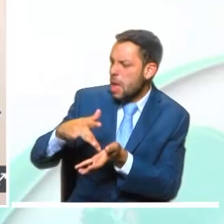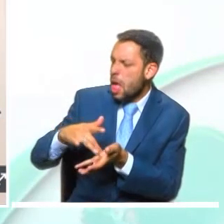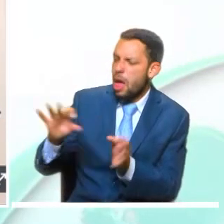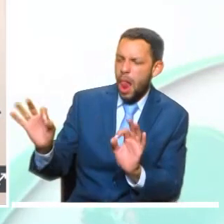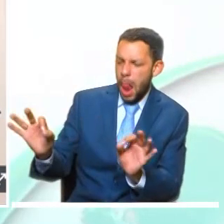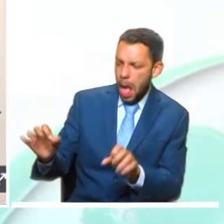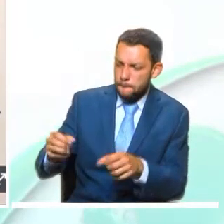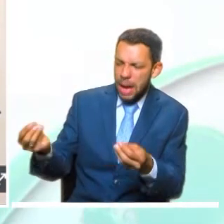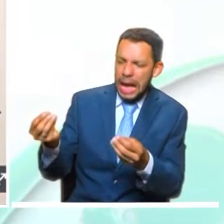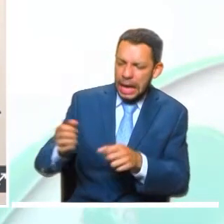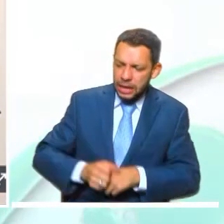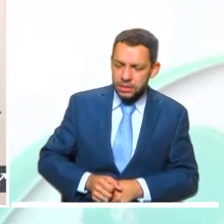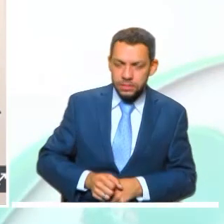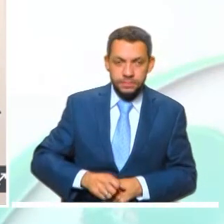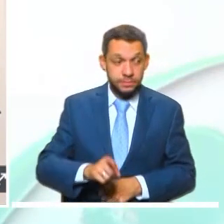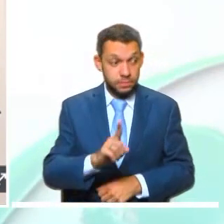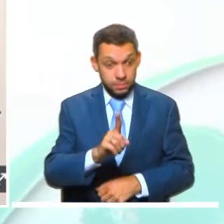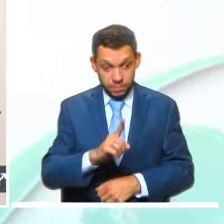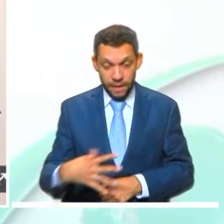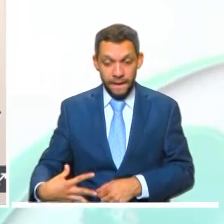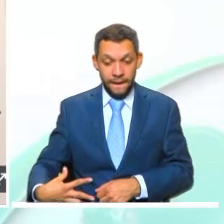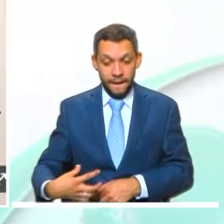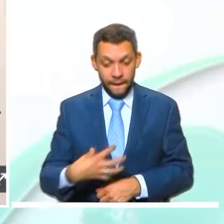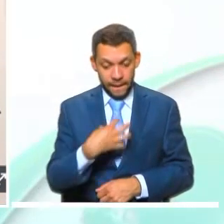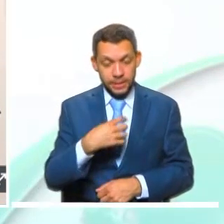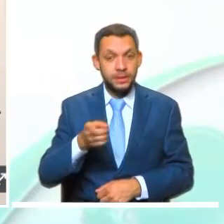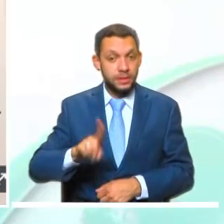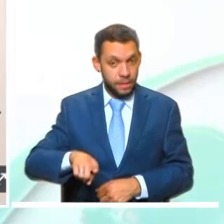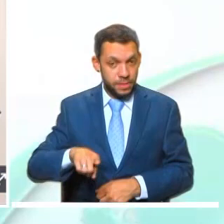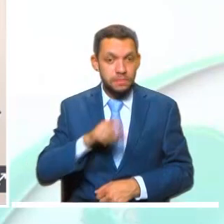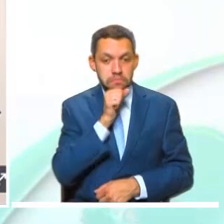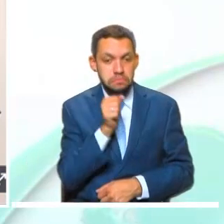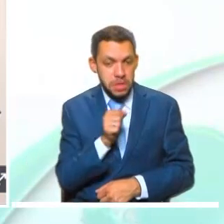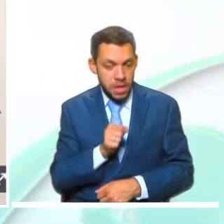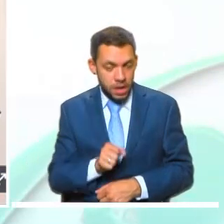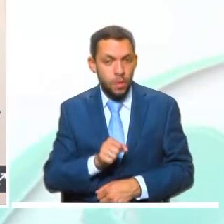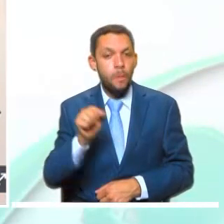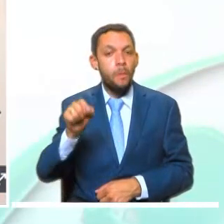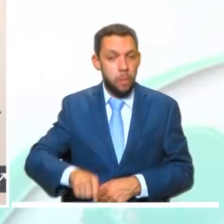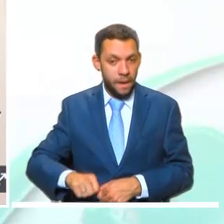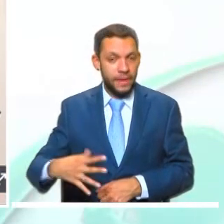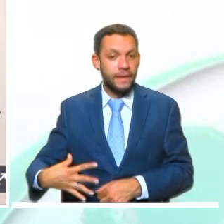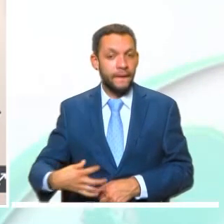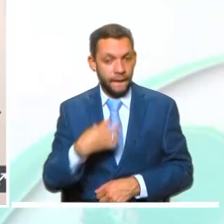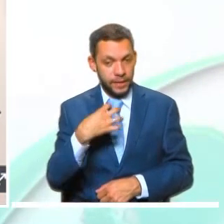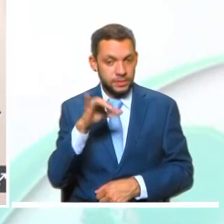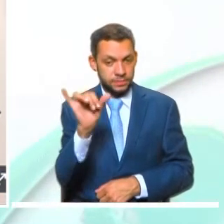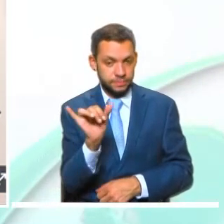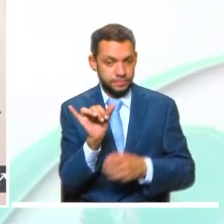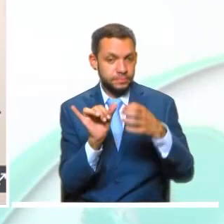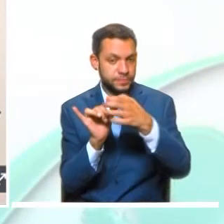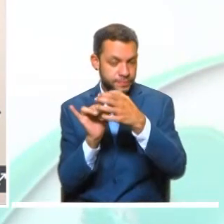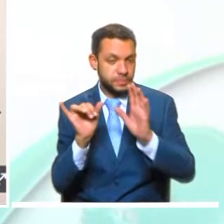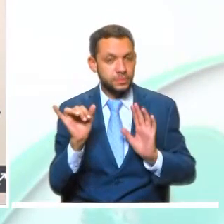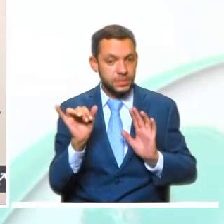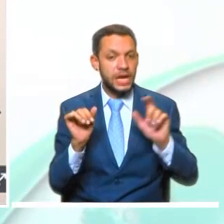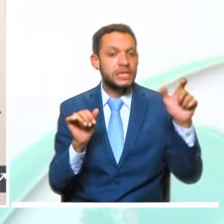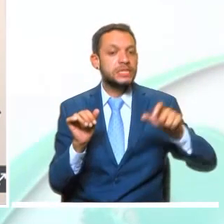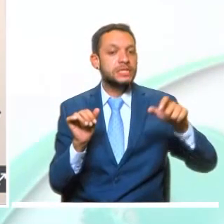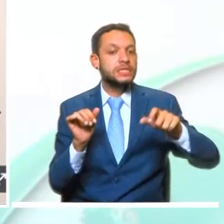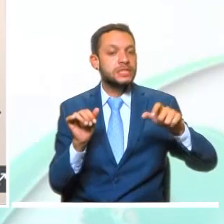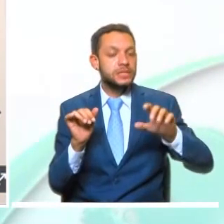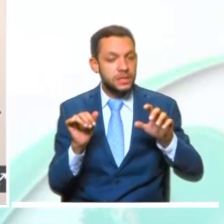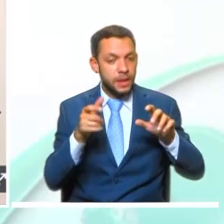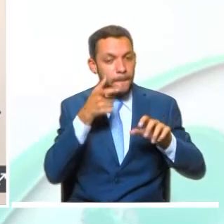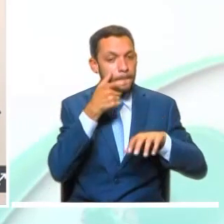no tranquilos que un cáncer de útero también a una mujer de 70 y de 75 años entonces si necesita ir